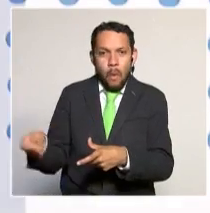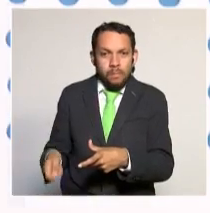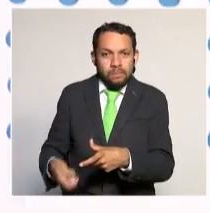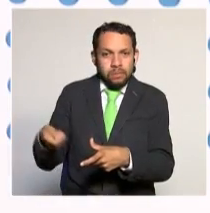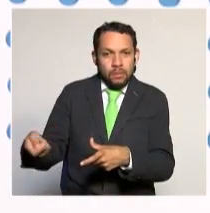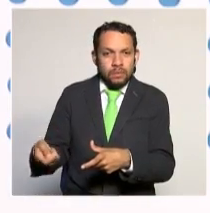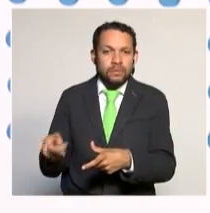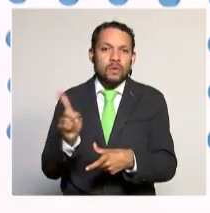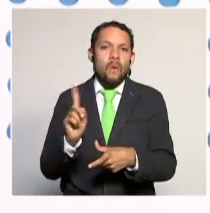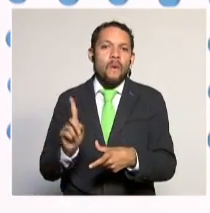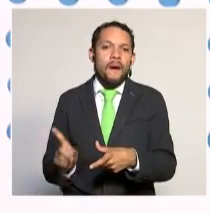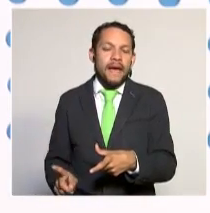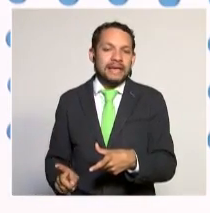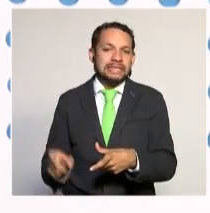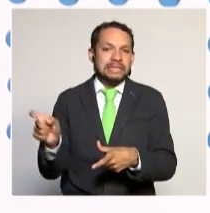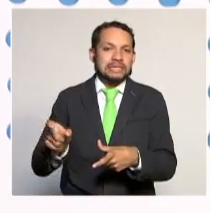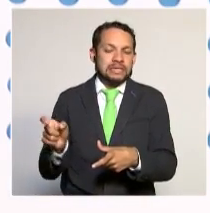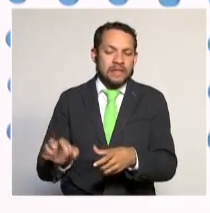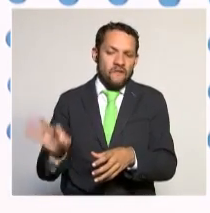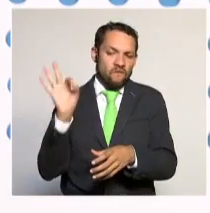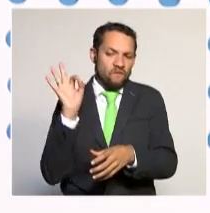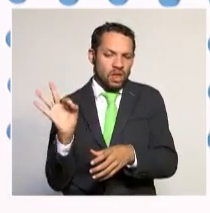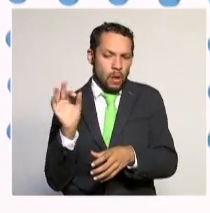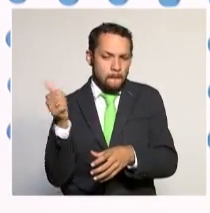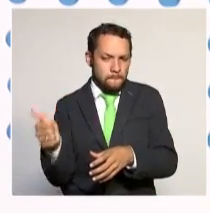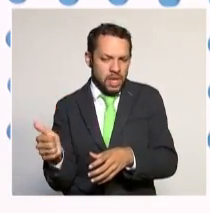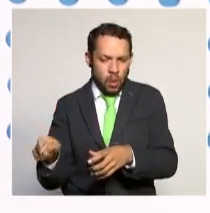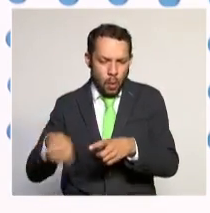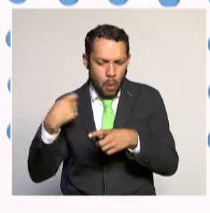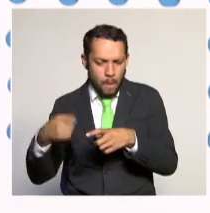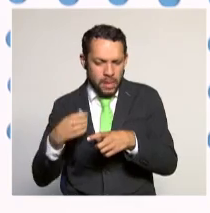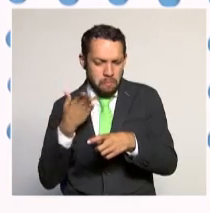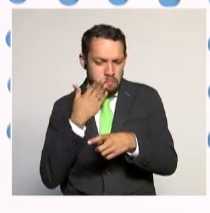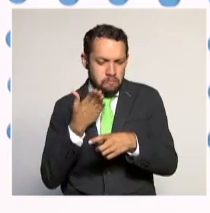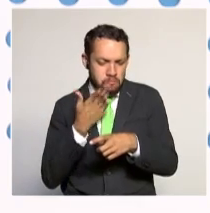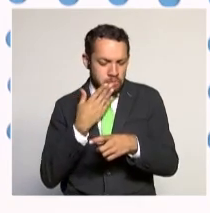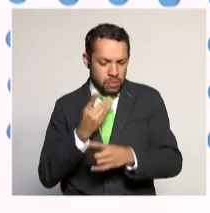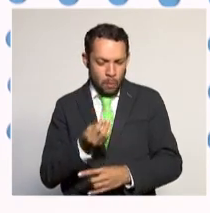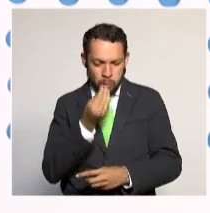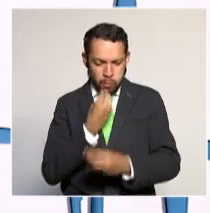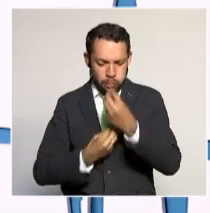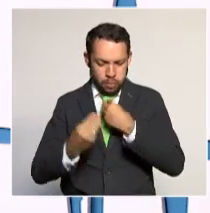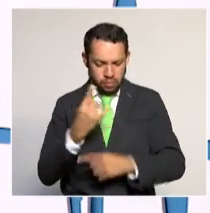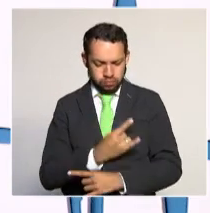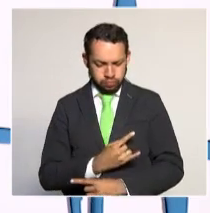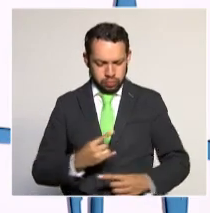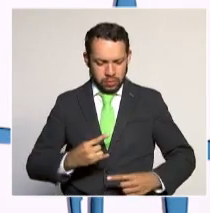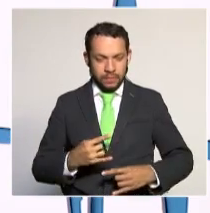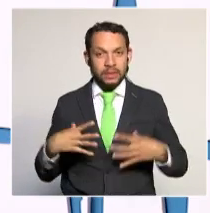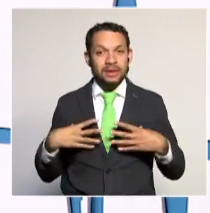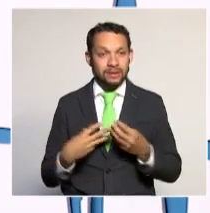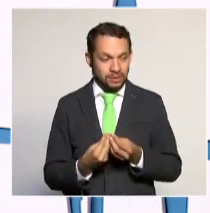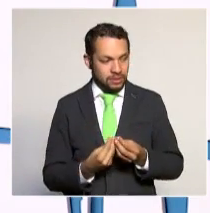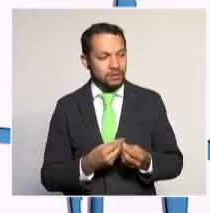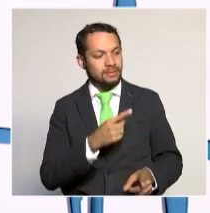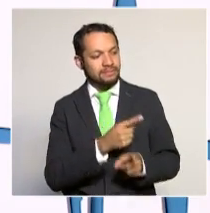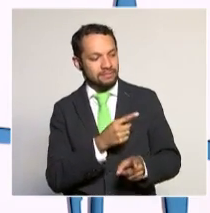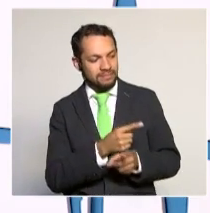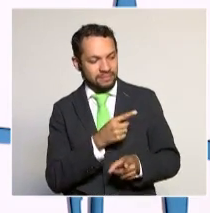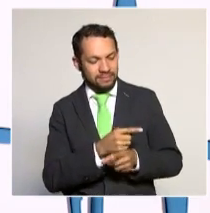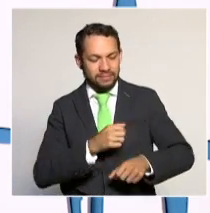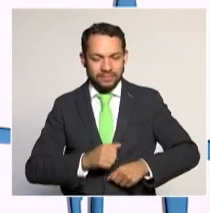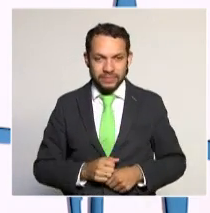la cantidad de comida, sino en la calidad de comida que el paciente requiera. Sabe que una de las terapias que nosotros estamos complementando a